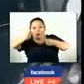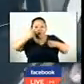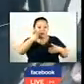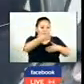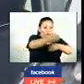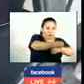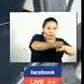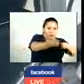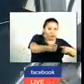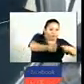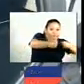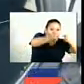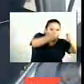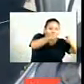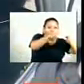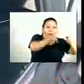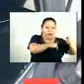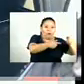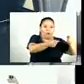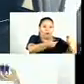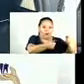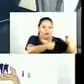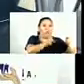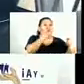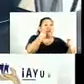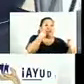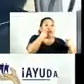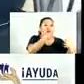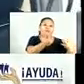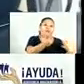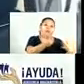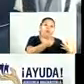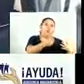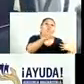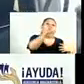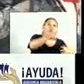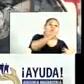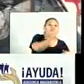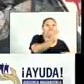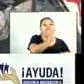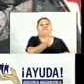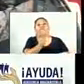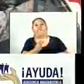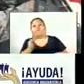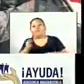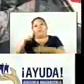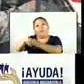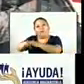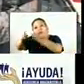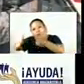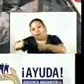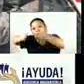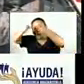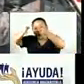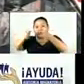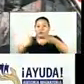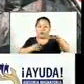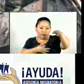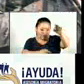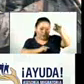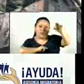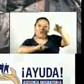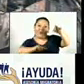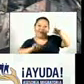la dirección fronteriza de la institución policial donde ha guardado prisión hacia el centro penal La Esperanza tras la orden del juez tercero de paz